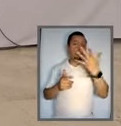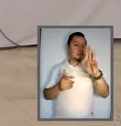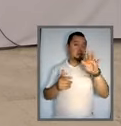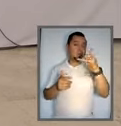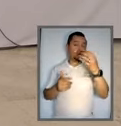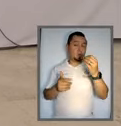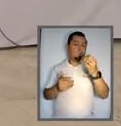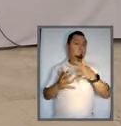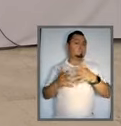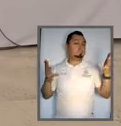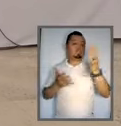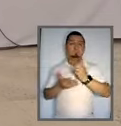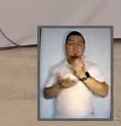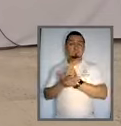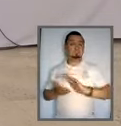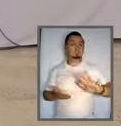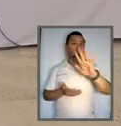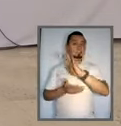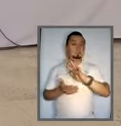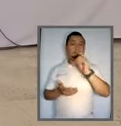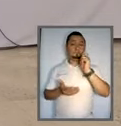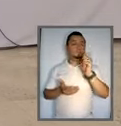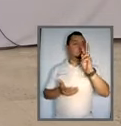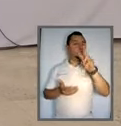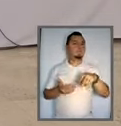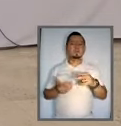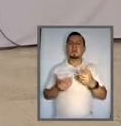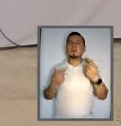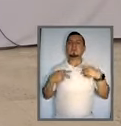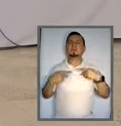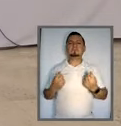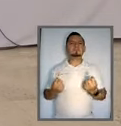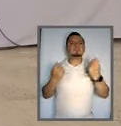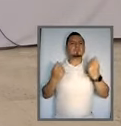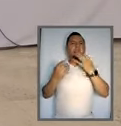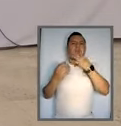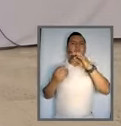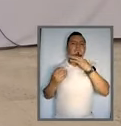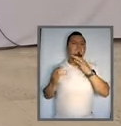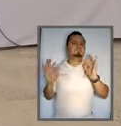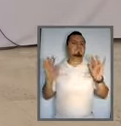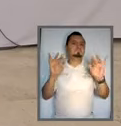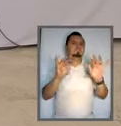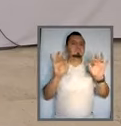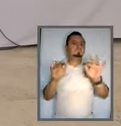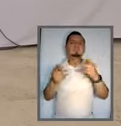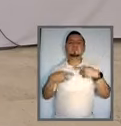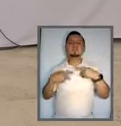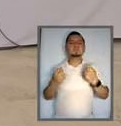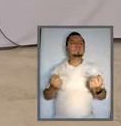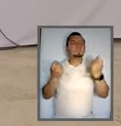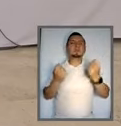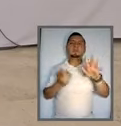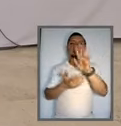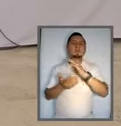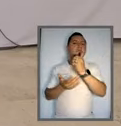mayo, gran parte de la ciudad y del estado fue de pachanga, literalmente. Entonces, esta situación que se dio durante el fin de semana en varias